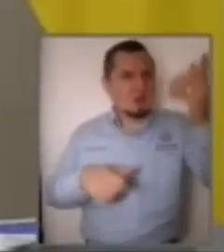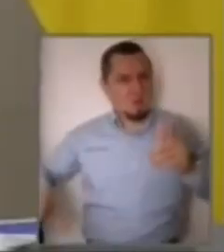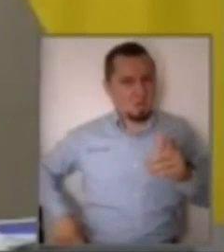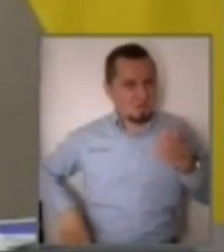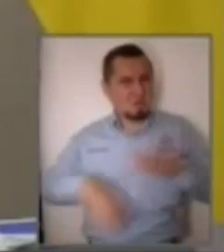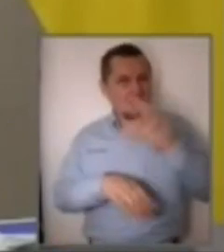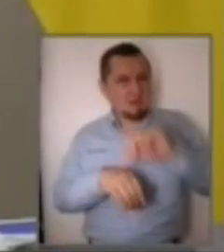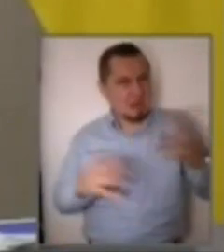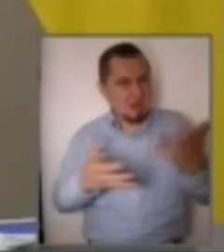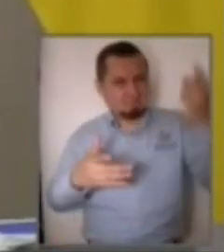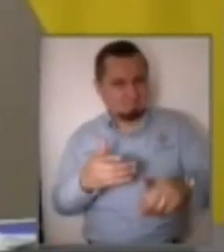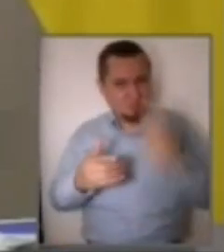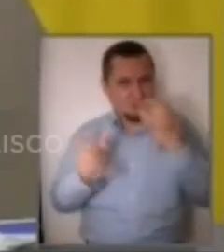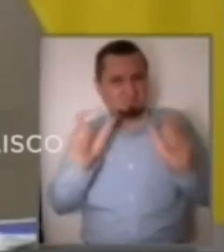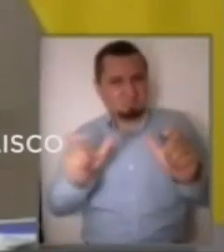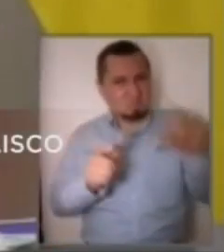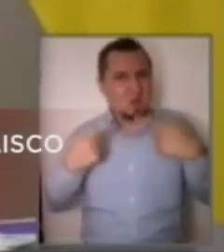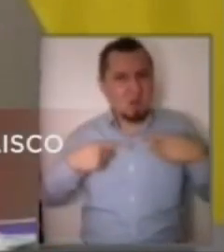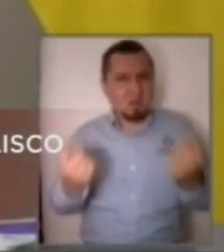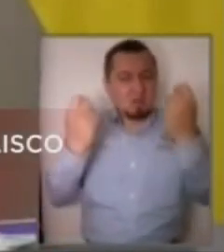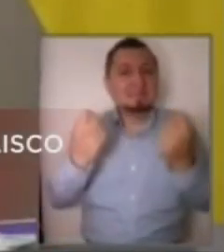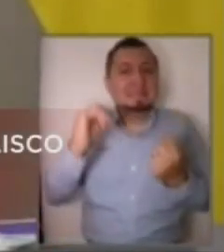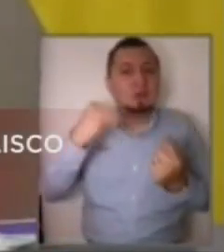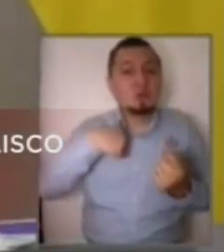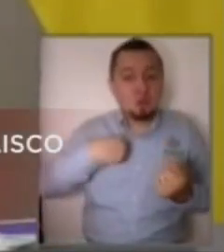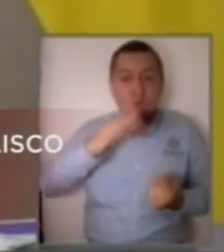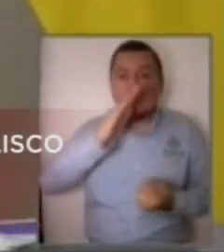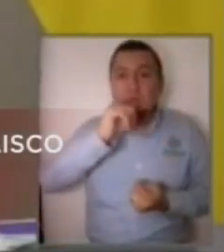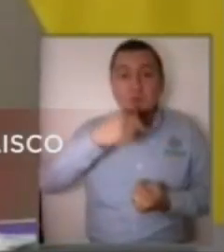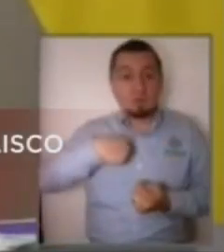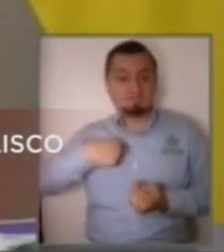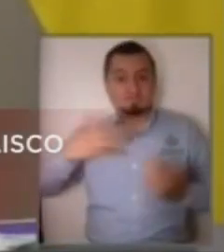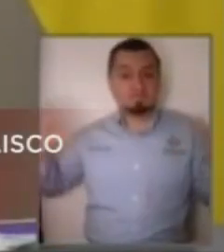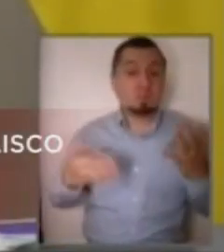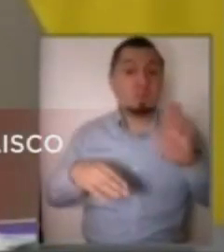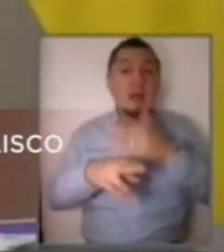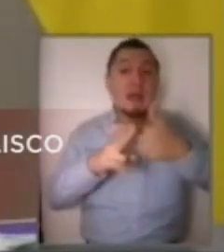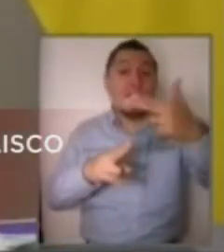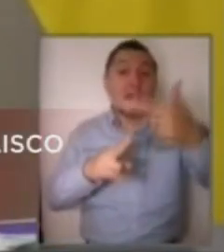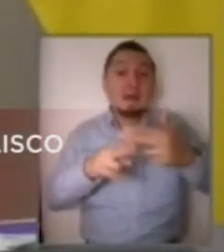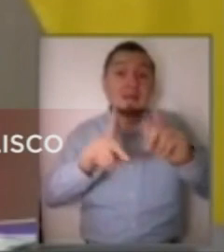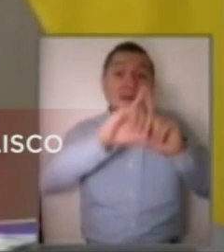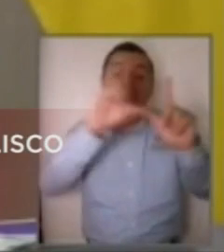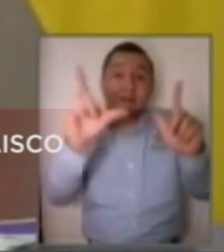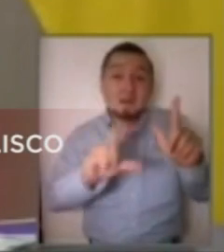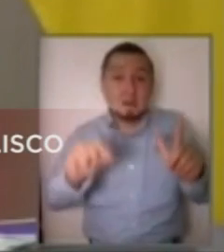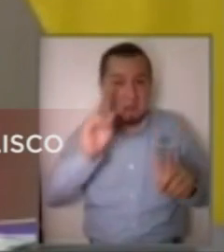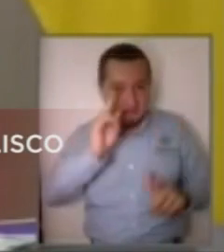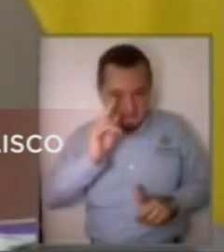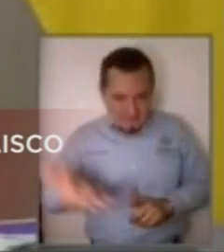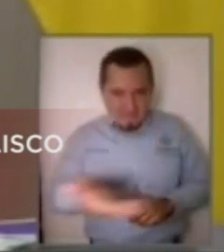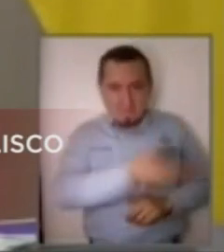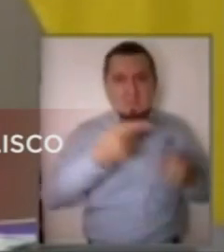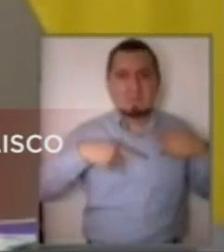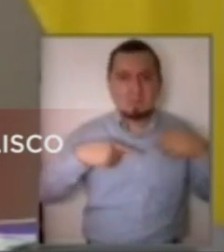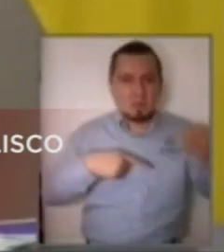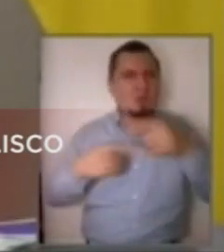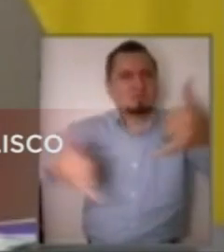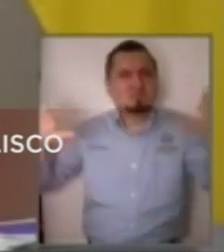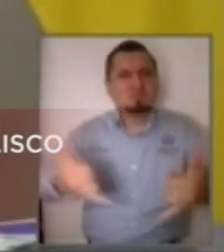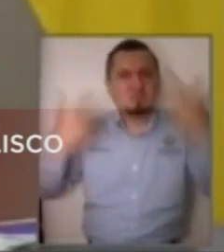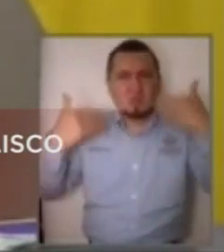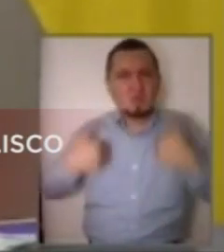voluntad de la ejecución de la gente este no es un momento o este no es un tema en el que se pueda con todo respeto lo digo cuestionar al gobierno hay que cuestionar a los ciudadanos hay que